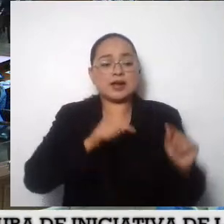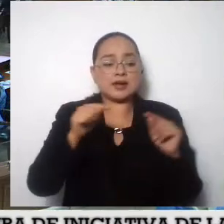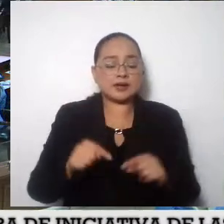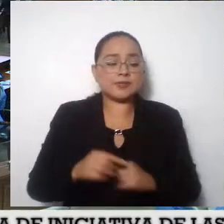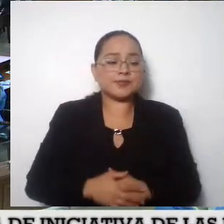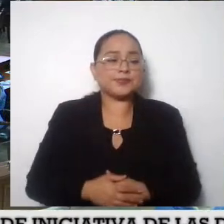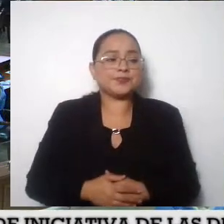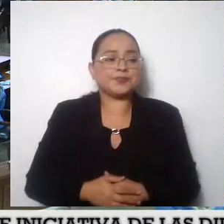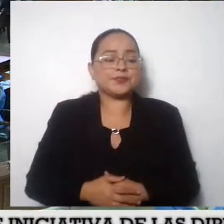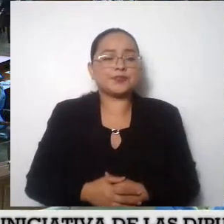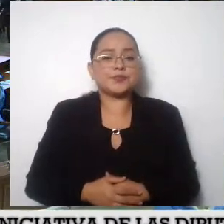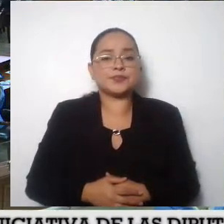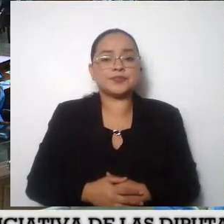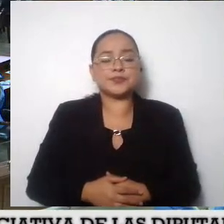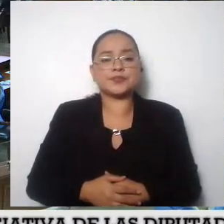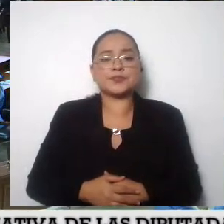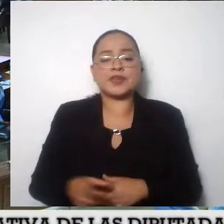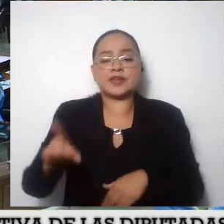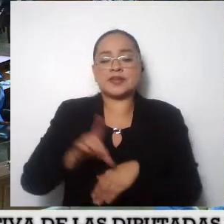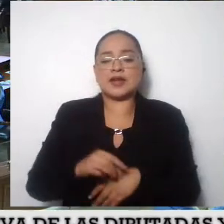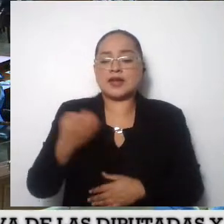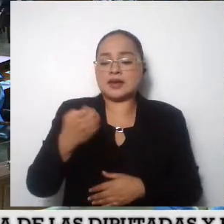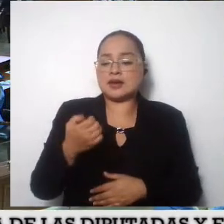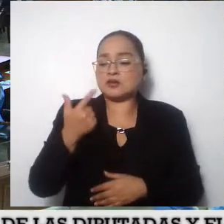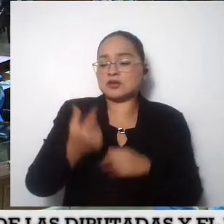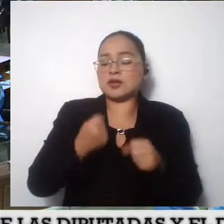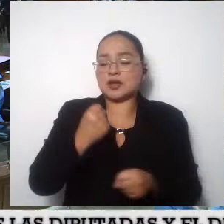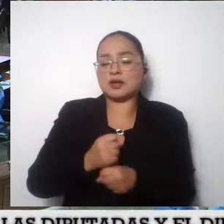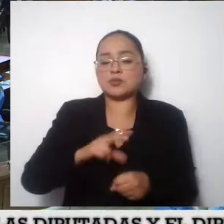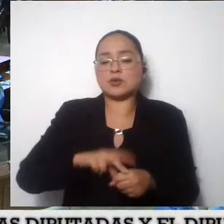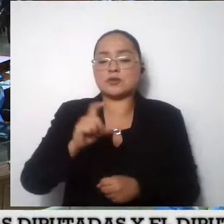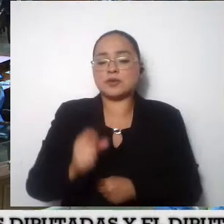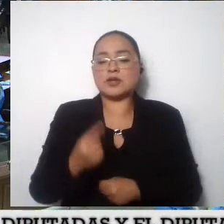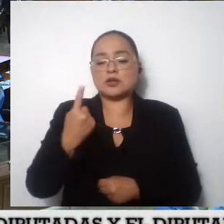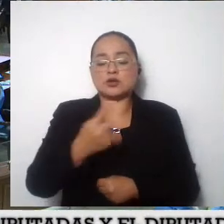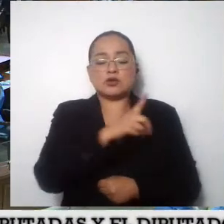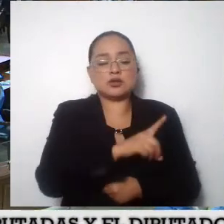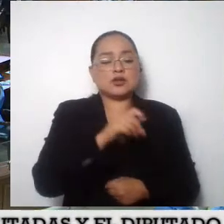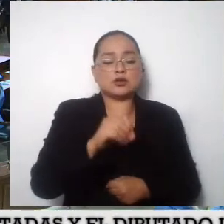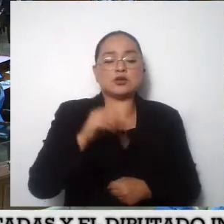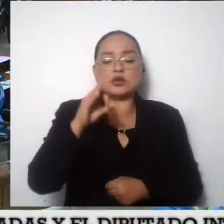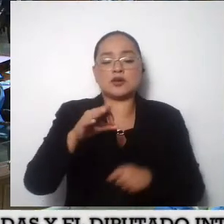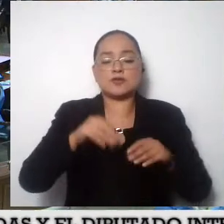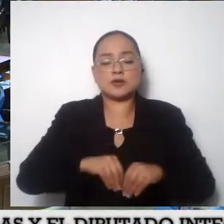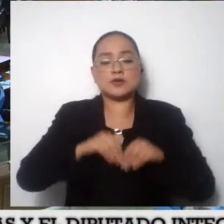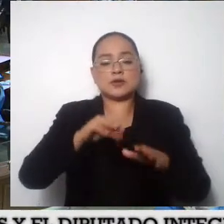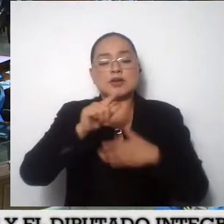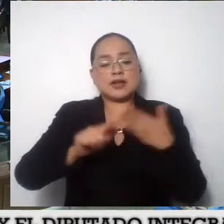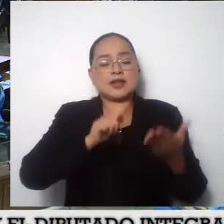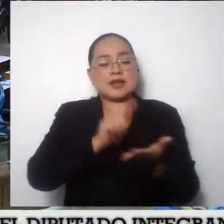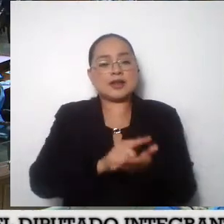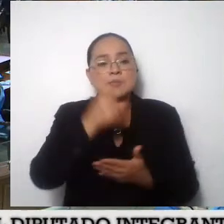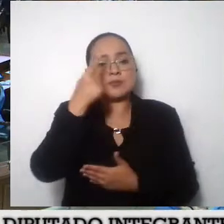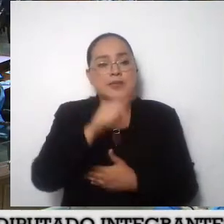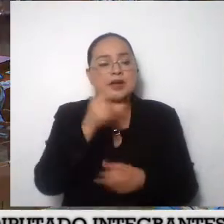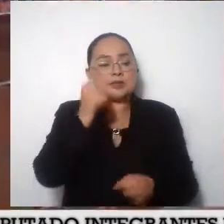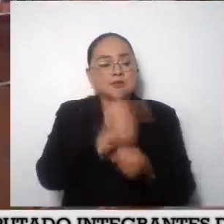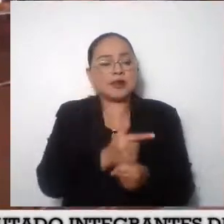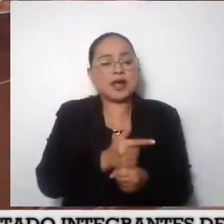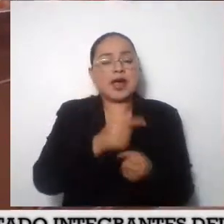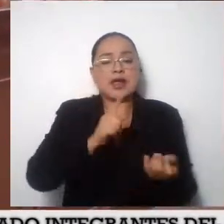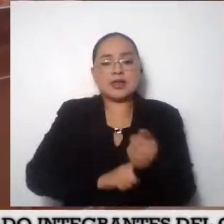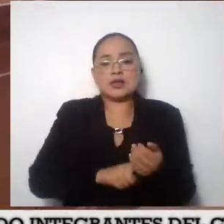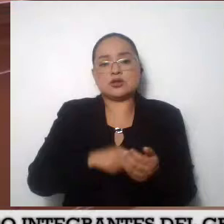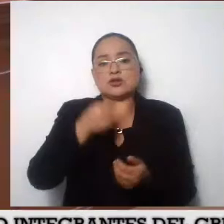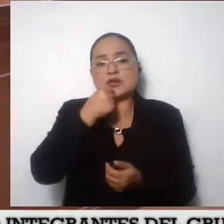de motivos. El 7 de enero del 2021 fue publicada en el Diario Oficial de la Federación la Ley General para la Detección Oportuna del Cáncer de la